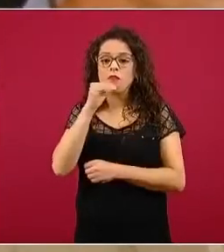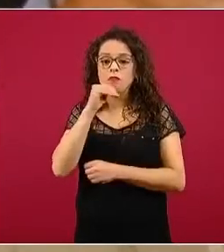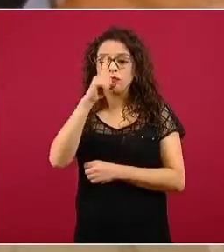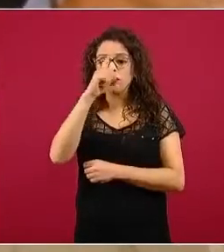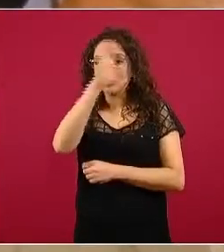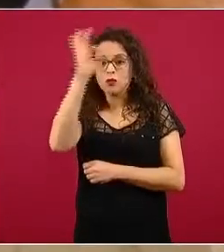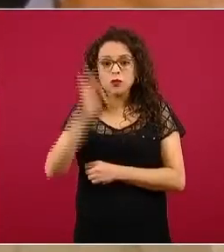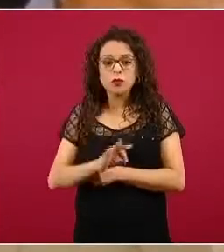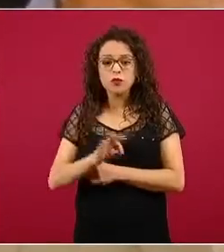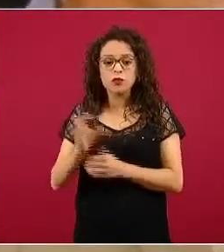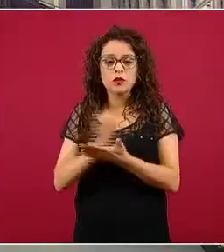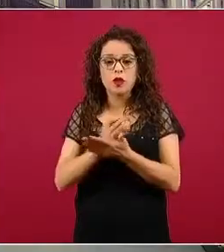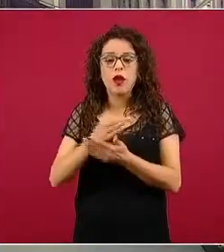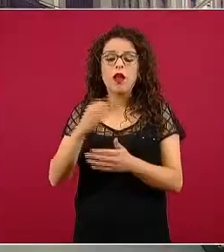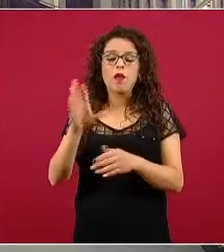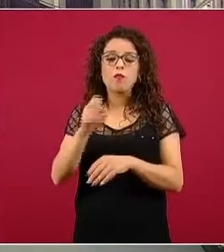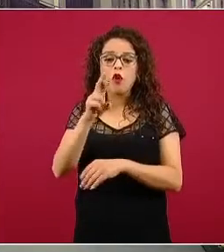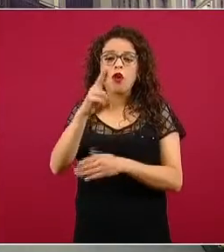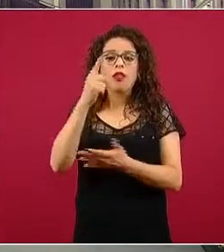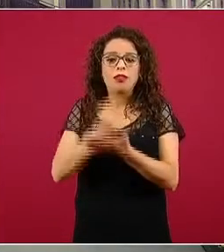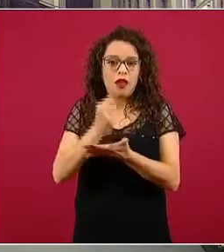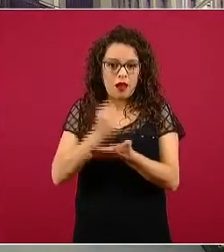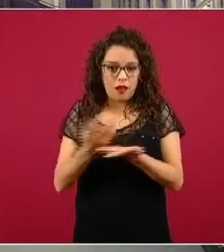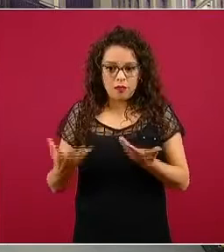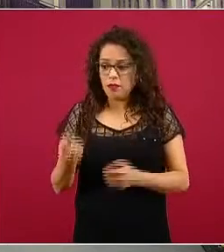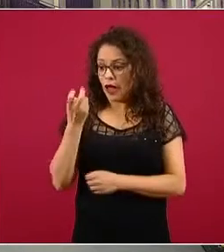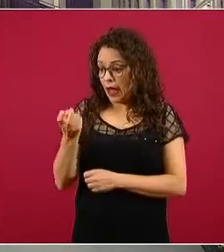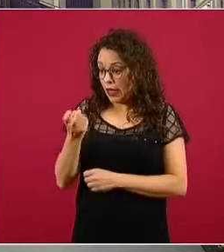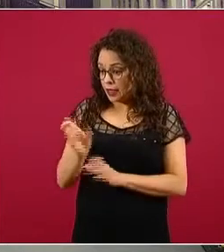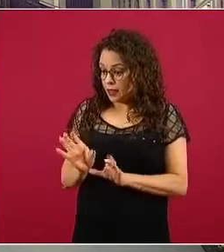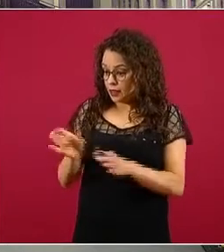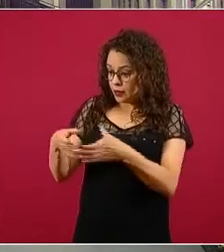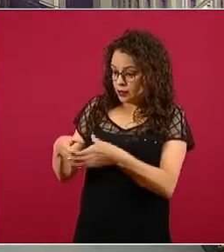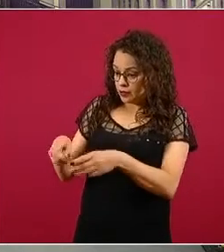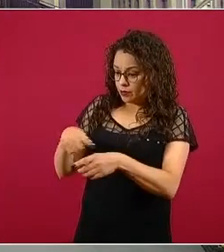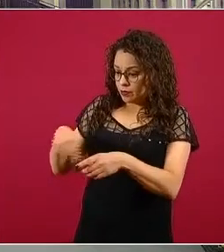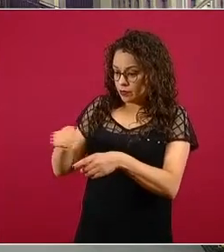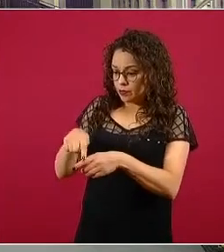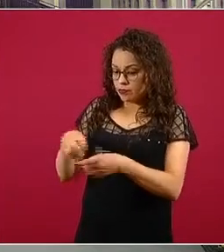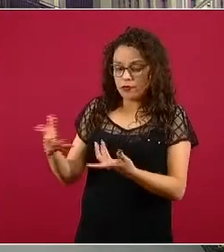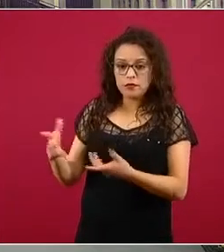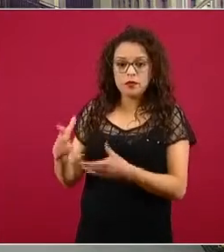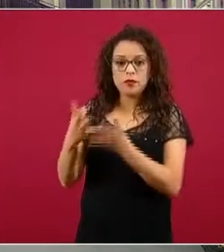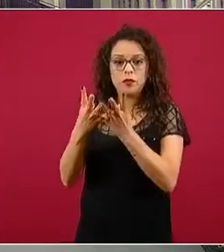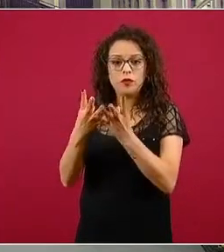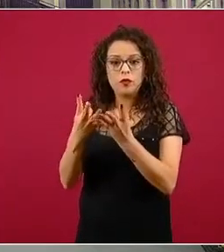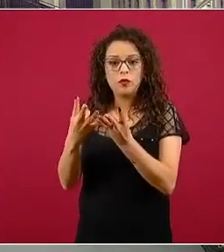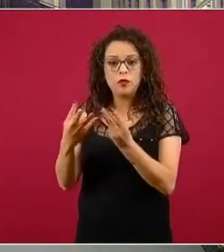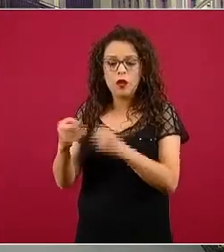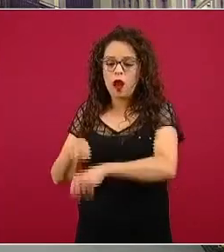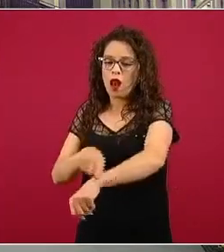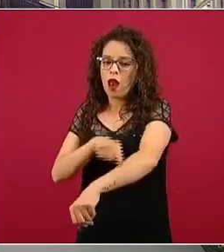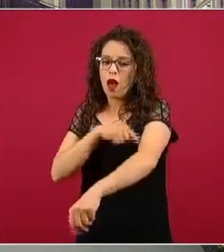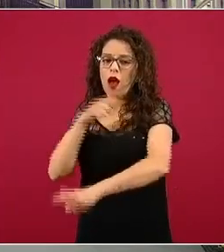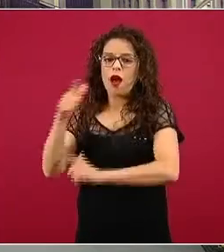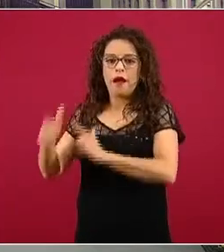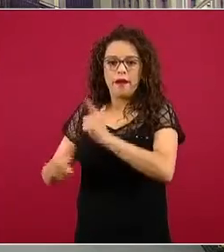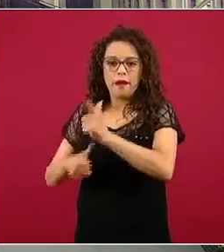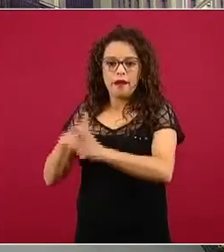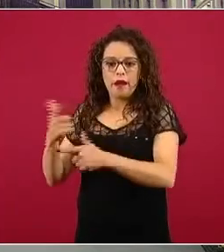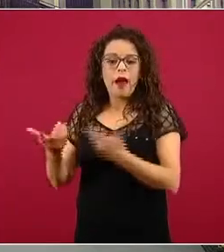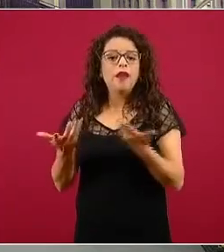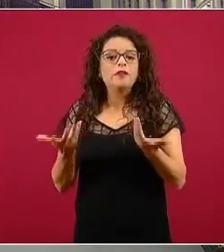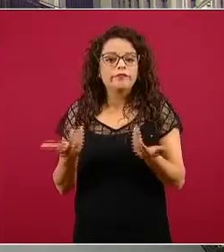algún espacio de atención a esta población que tiene una recuperación muy larga. Gracias.